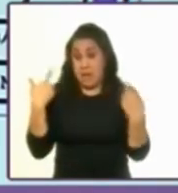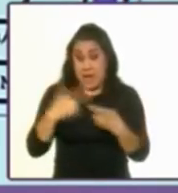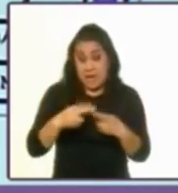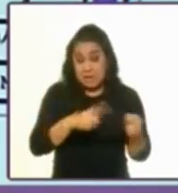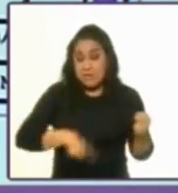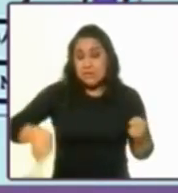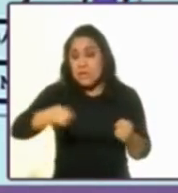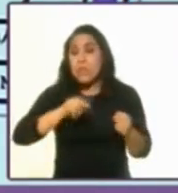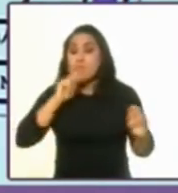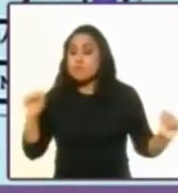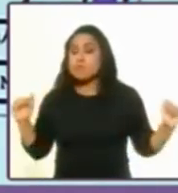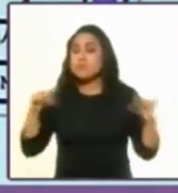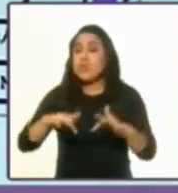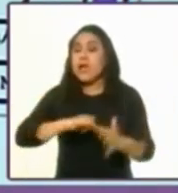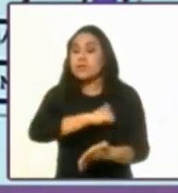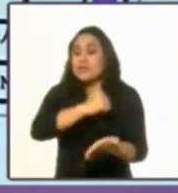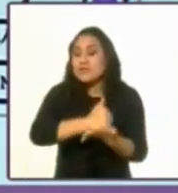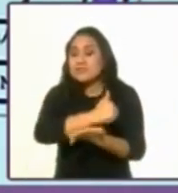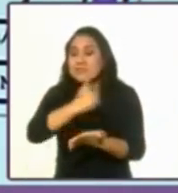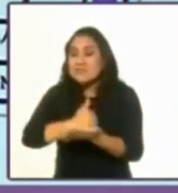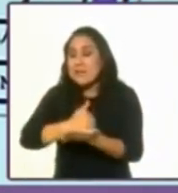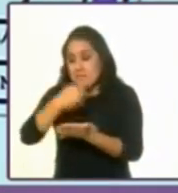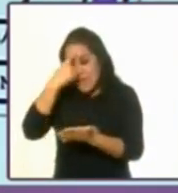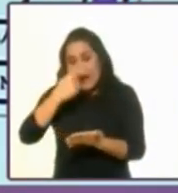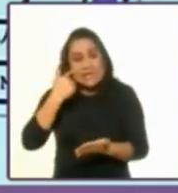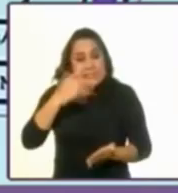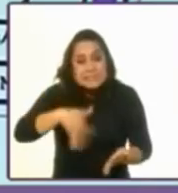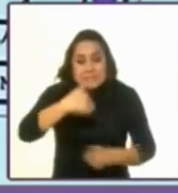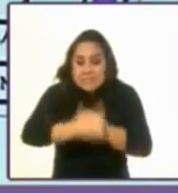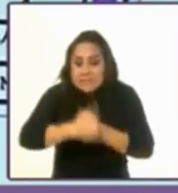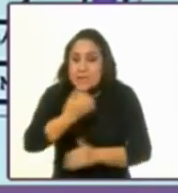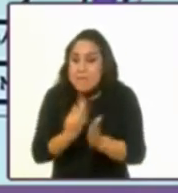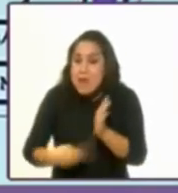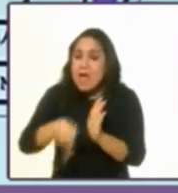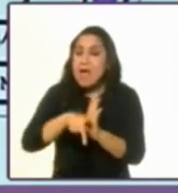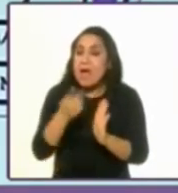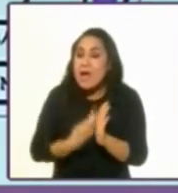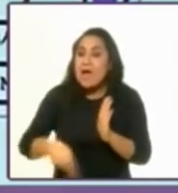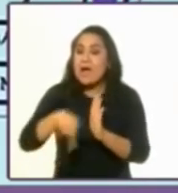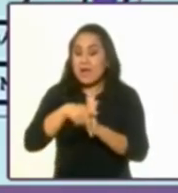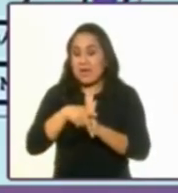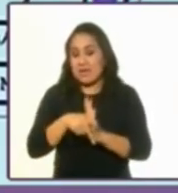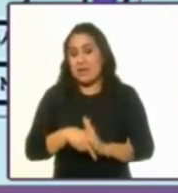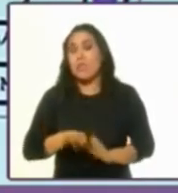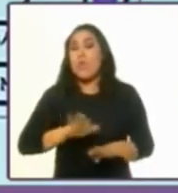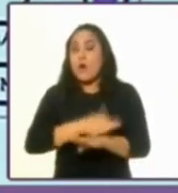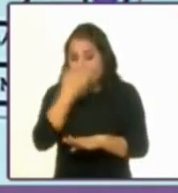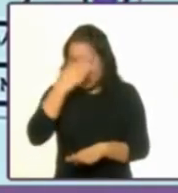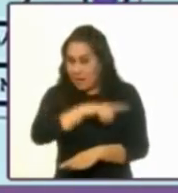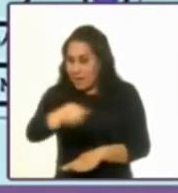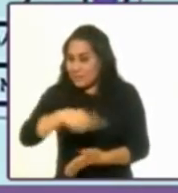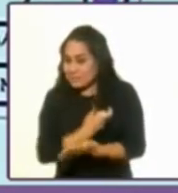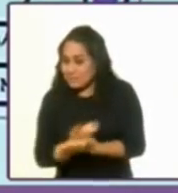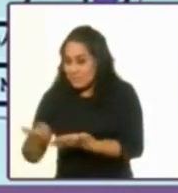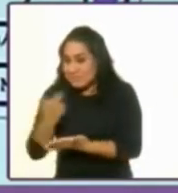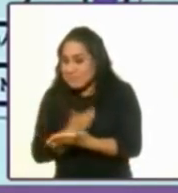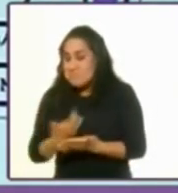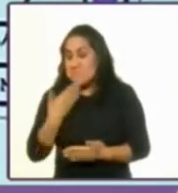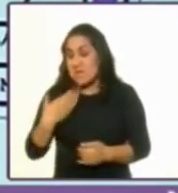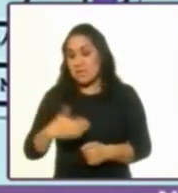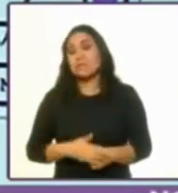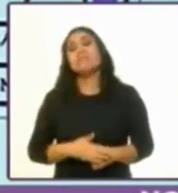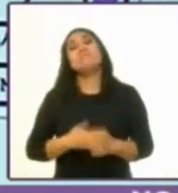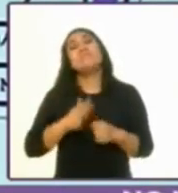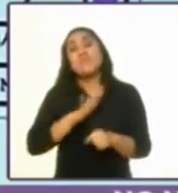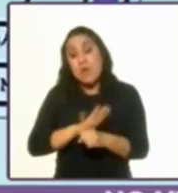zona metropolitana a tratar de buscar una plaza por ahí porque hay quienes reciben una mejor remuneración el hecho es de que tenemos